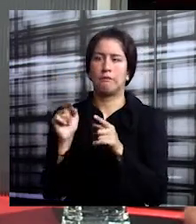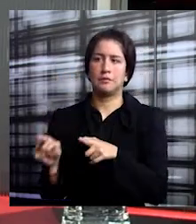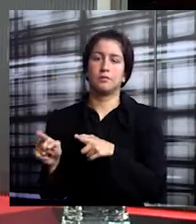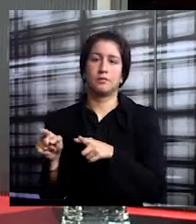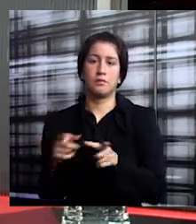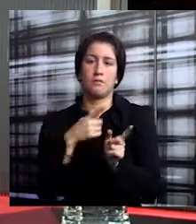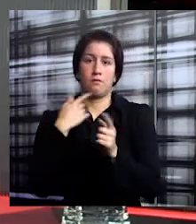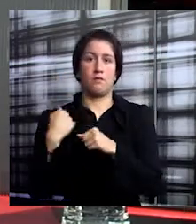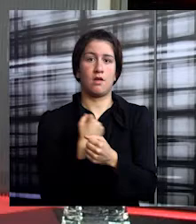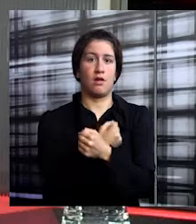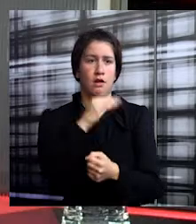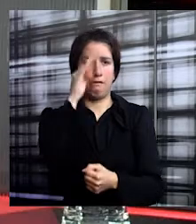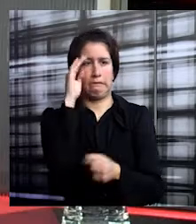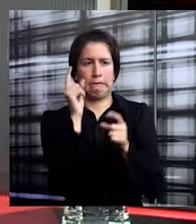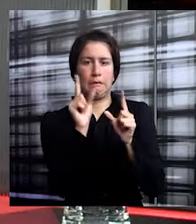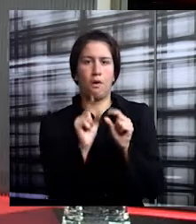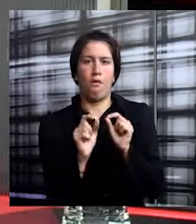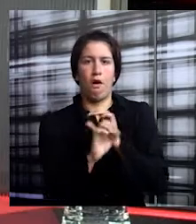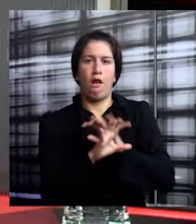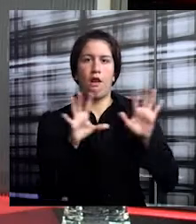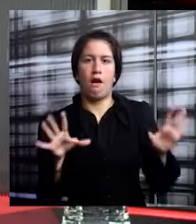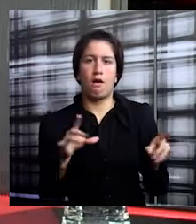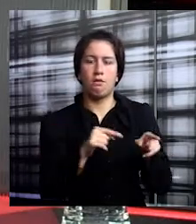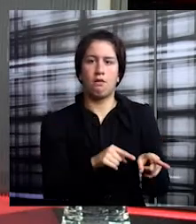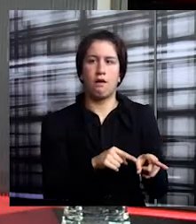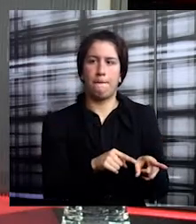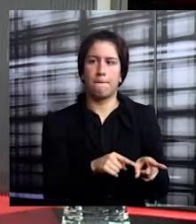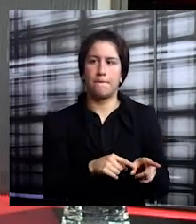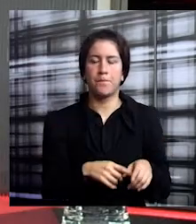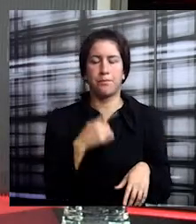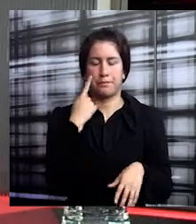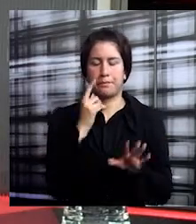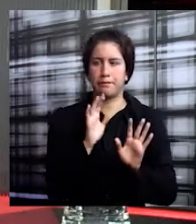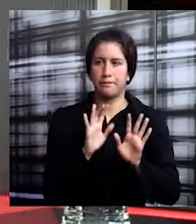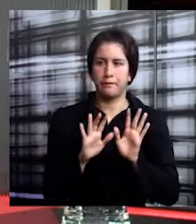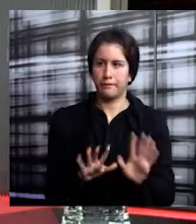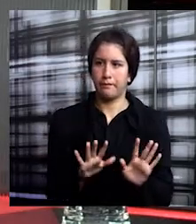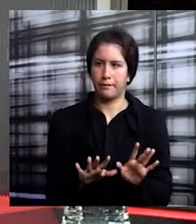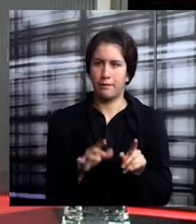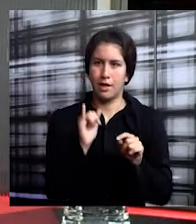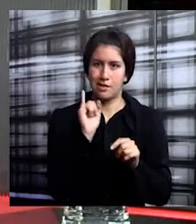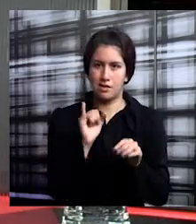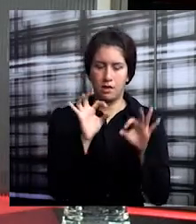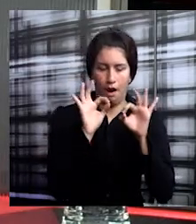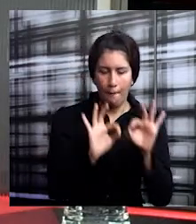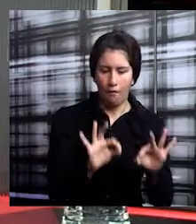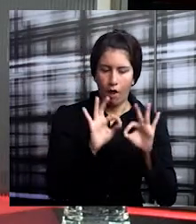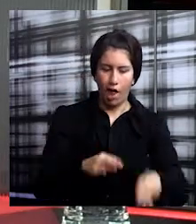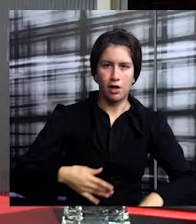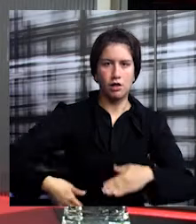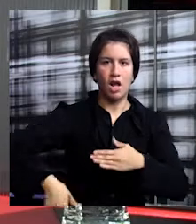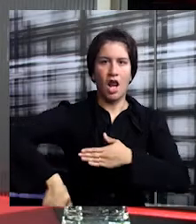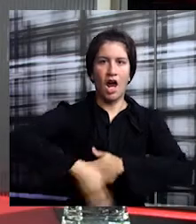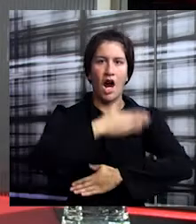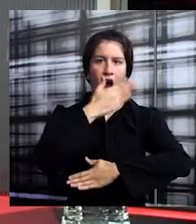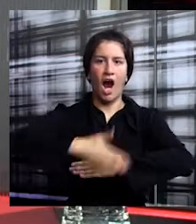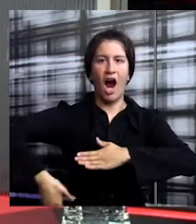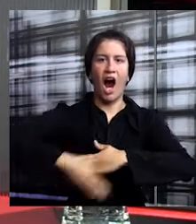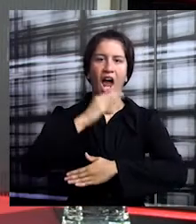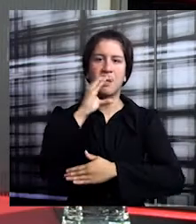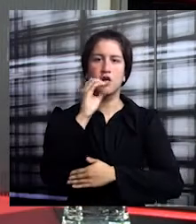los límites. Y se lo hago más claro ahora. Sí. Mire, si lo ponemos en el caso específico de los comerciantes de la calle Condel en